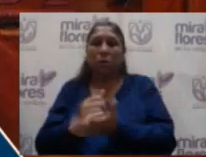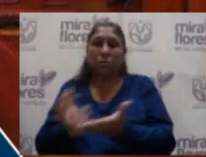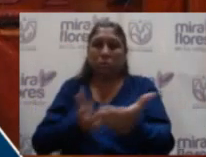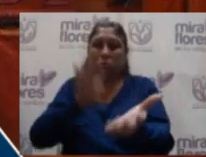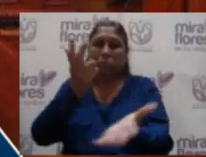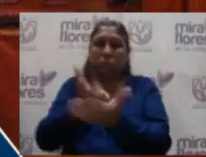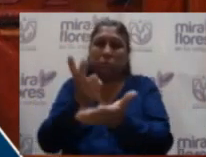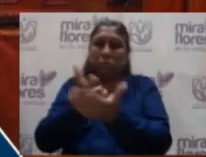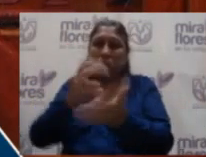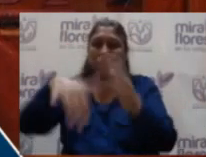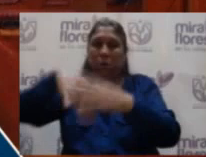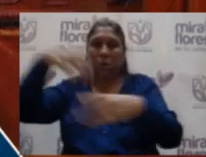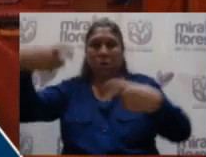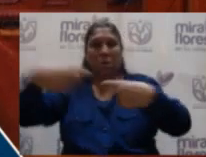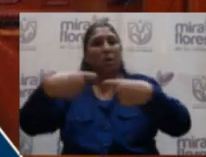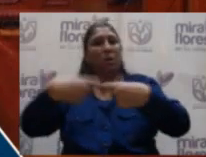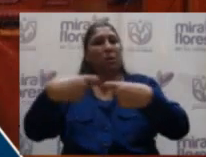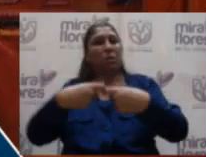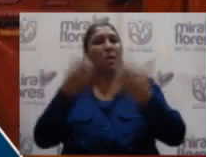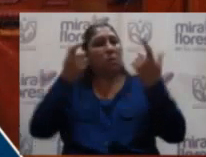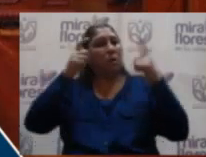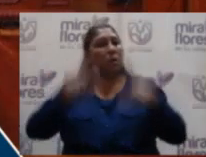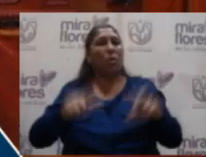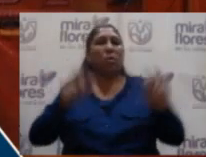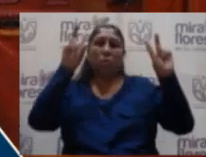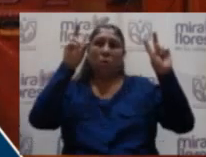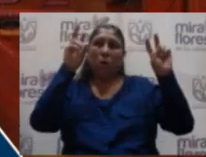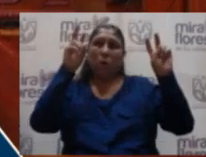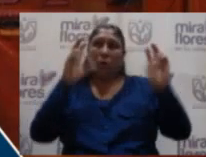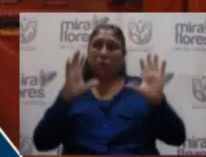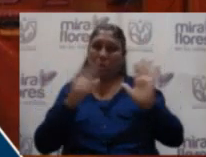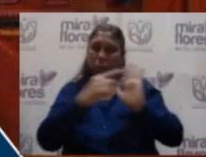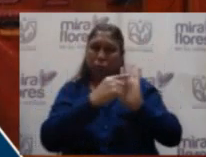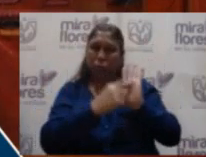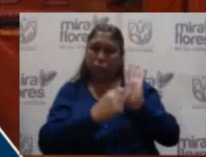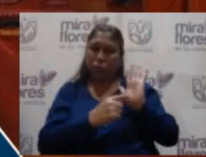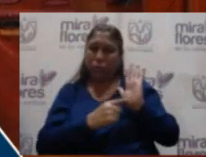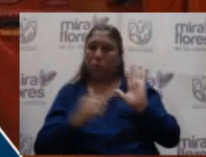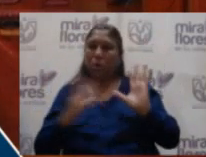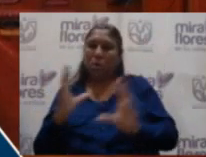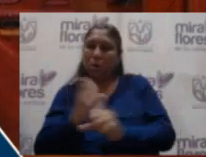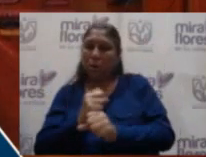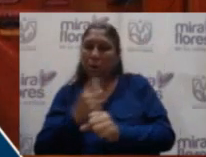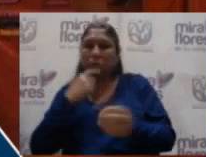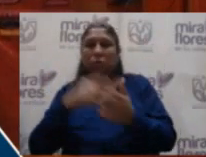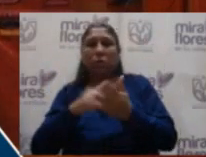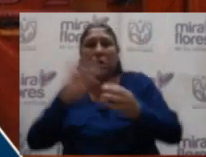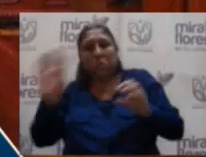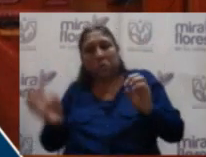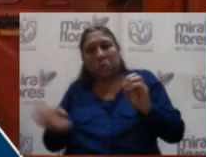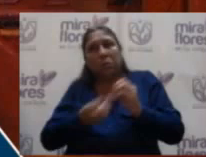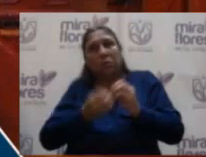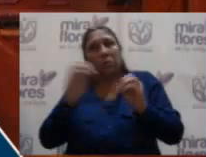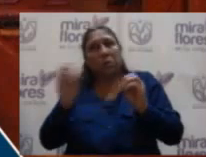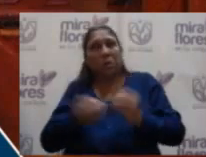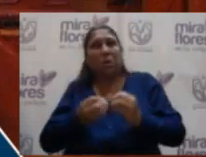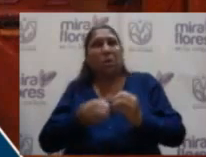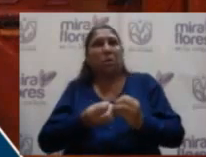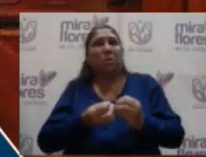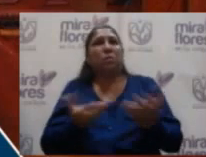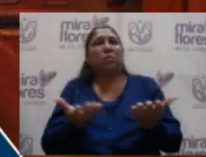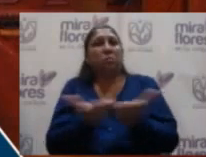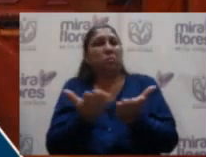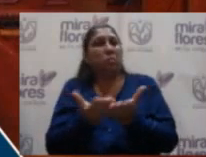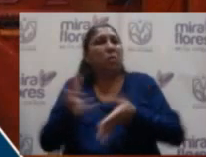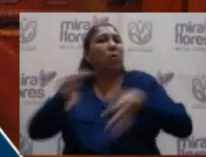publicidad exterior, conforme a los términos contenidos en el resumen ejecutivo y sus respectivos anexos, acorde con las